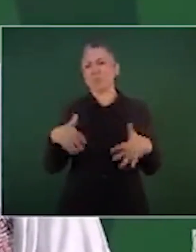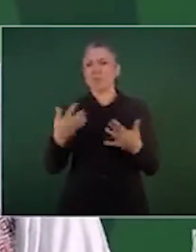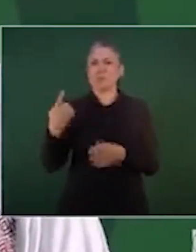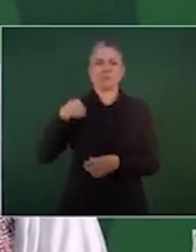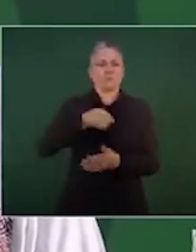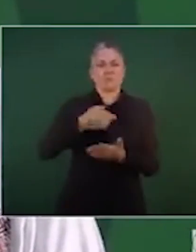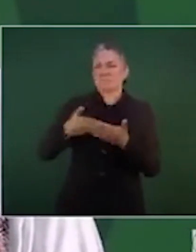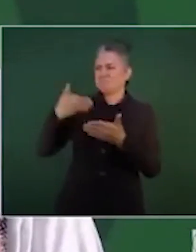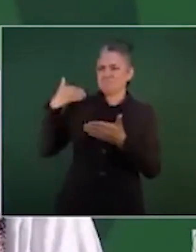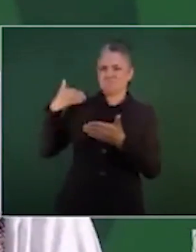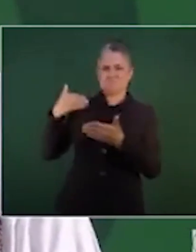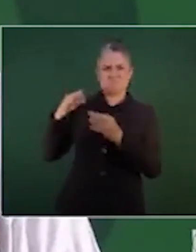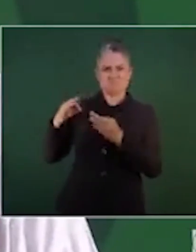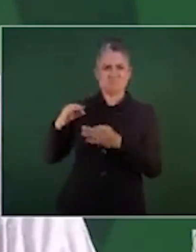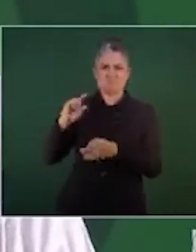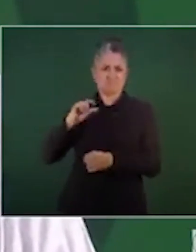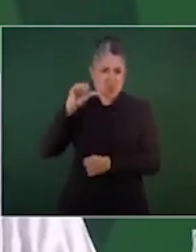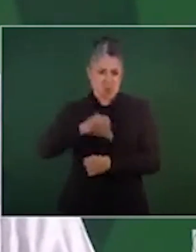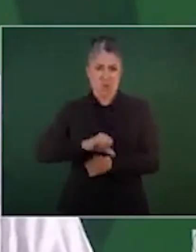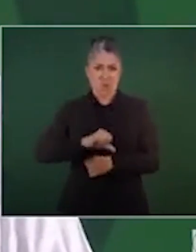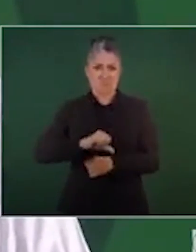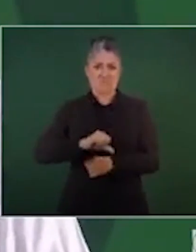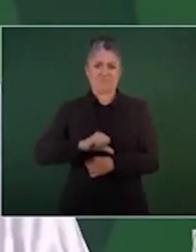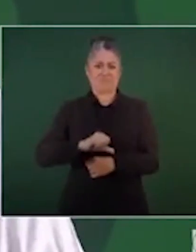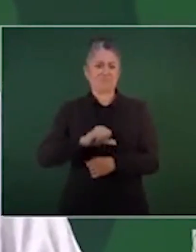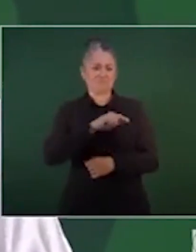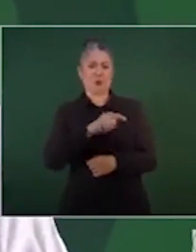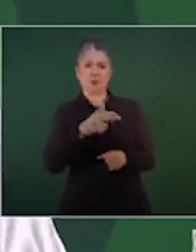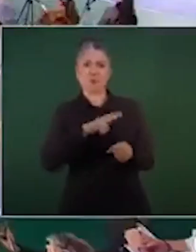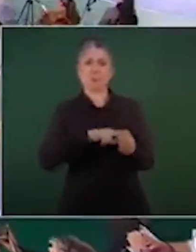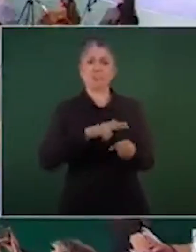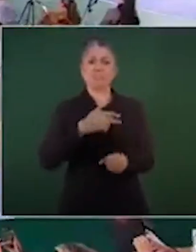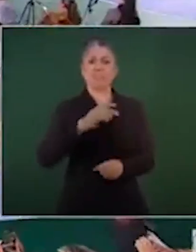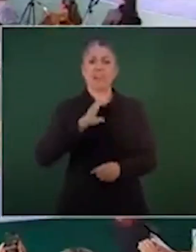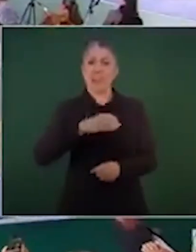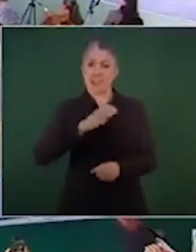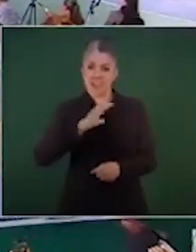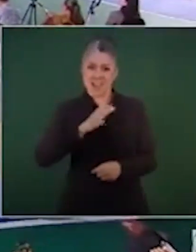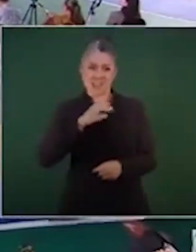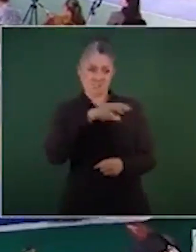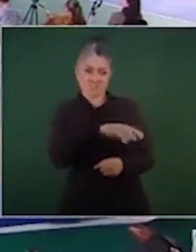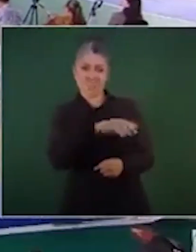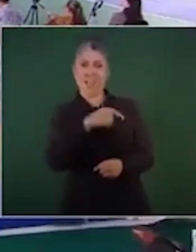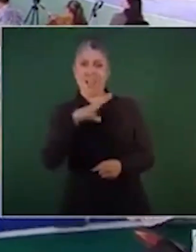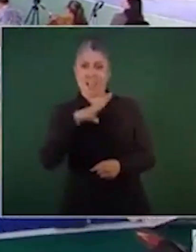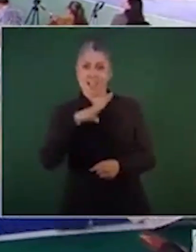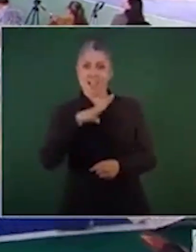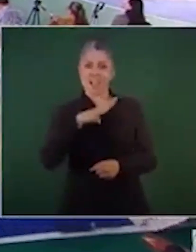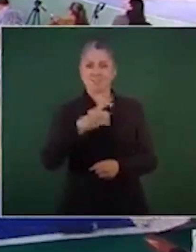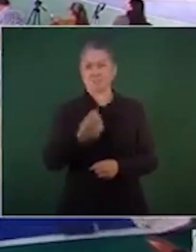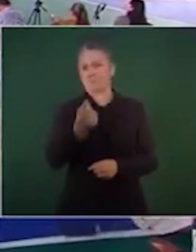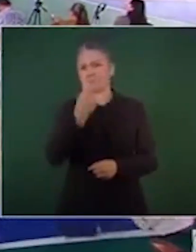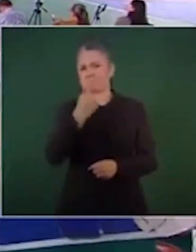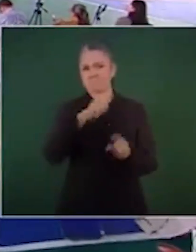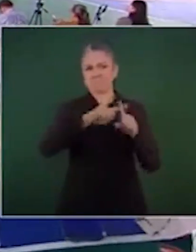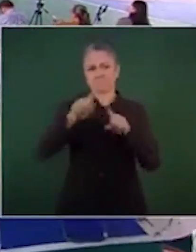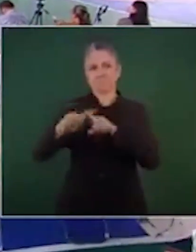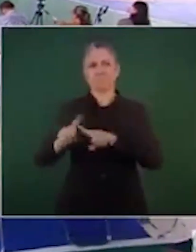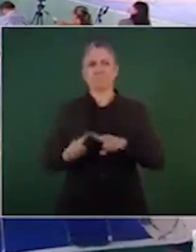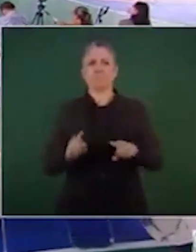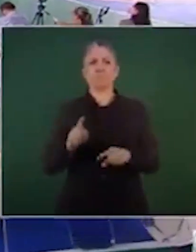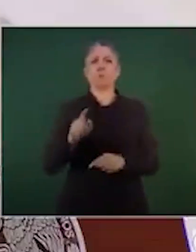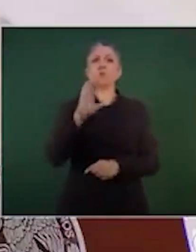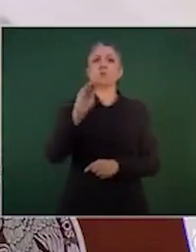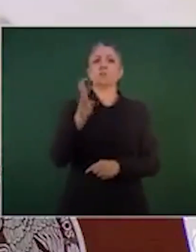la unidad de cancerología y tenemos una proporción, dotación de medicamentos con una cobertura del